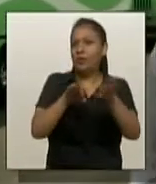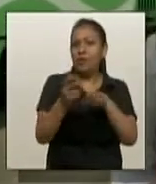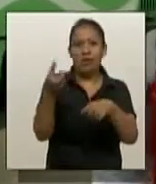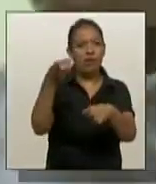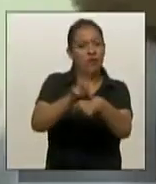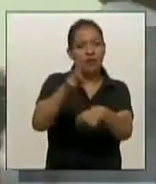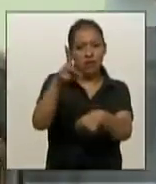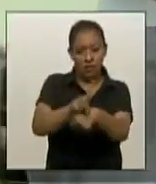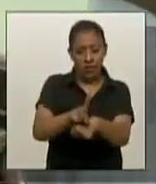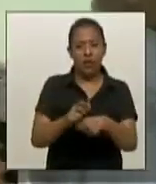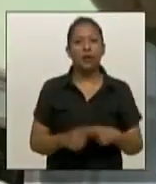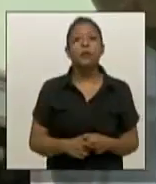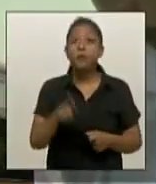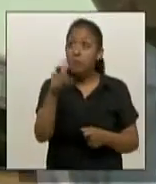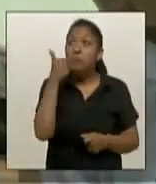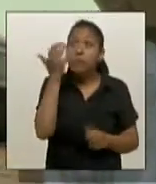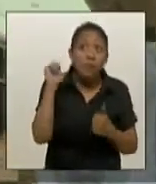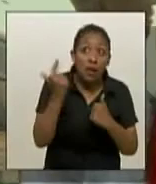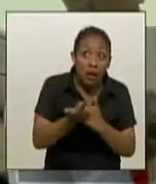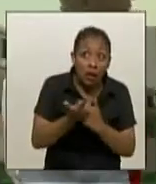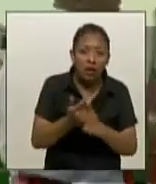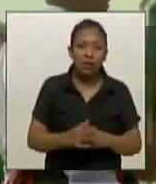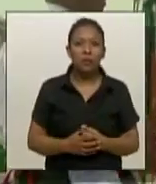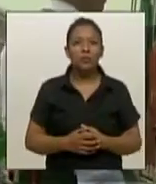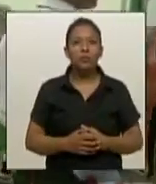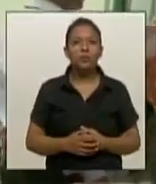cada día. ¿Vas a querer algo?